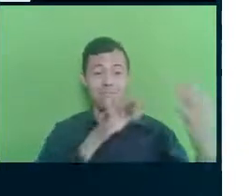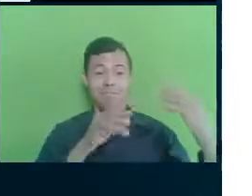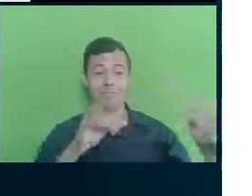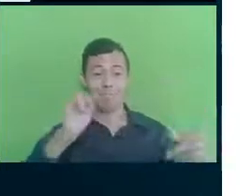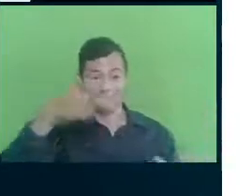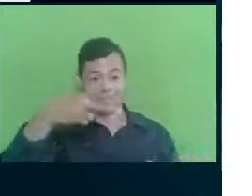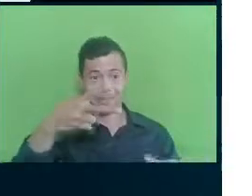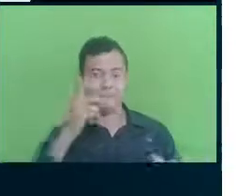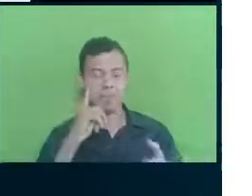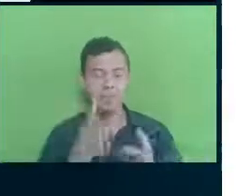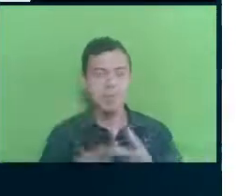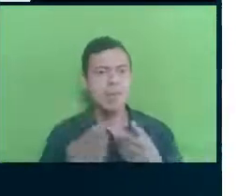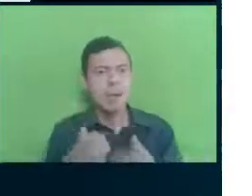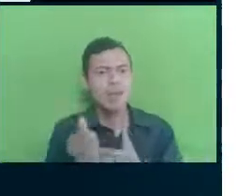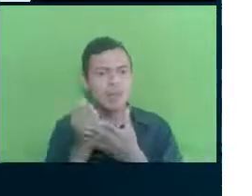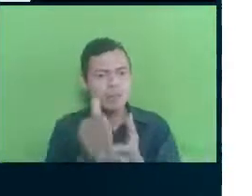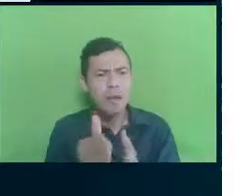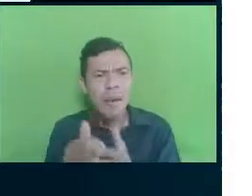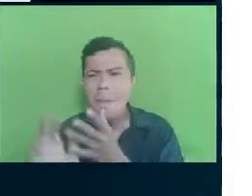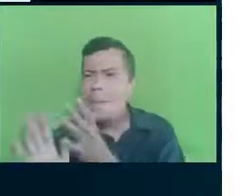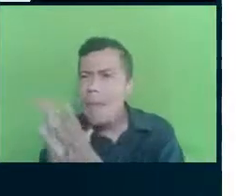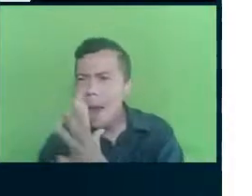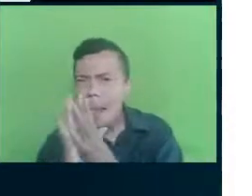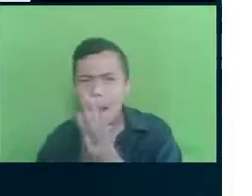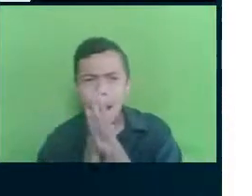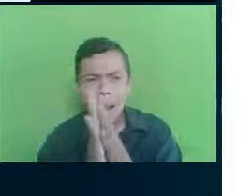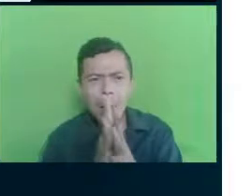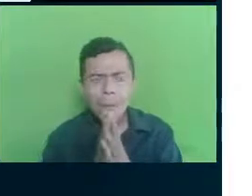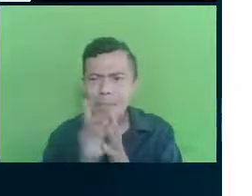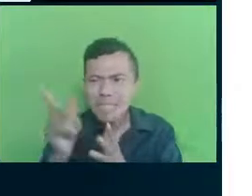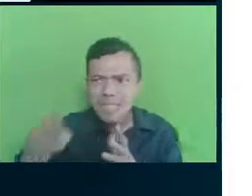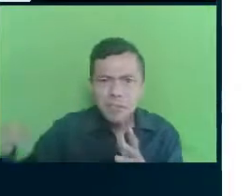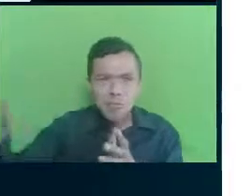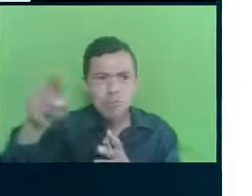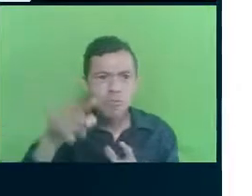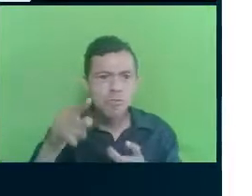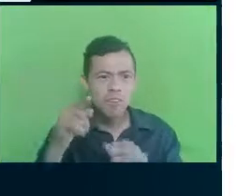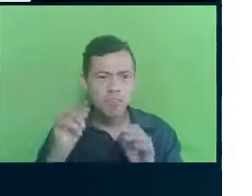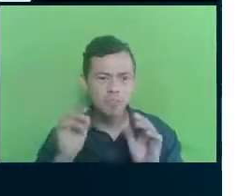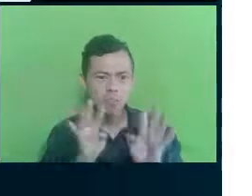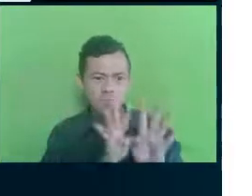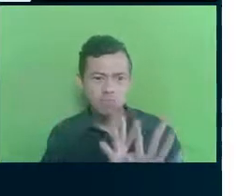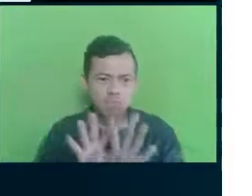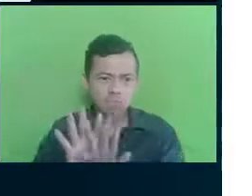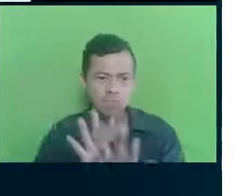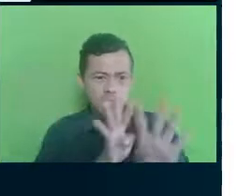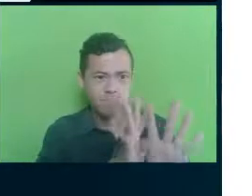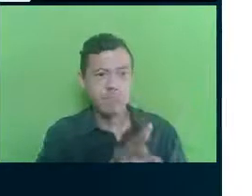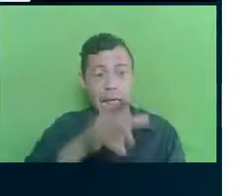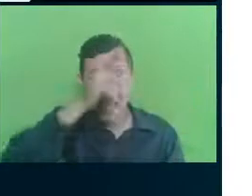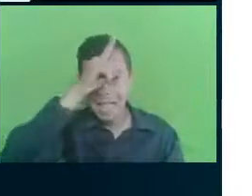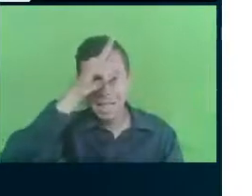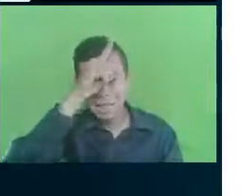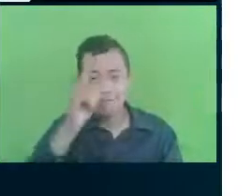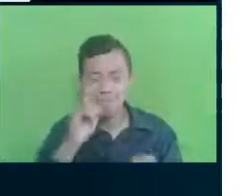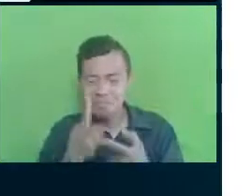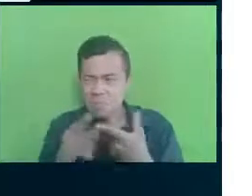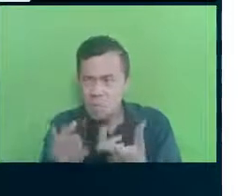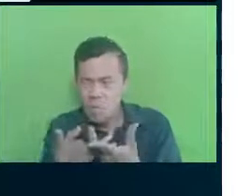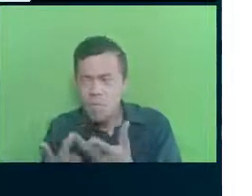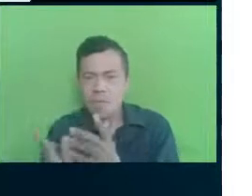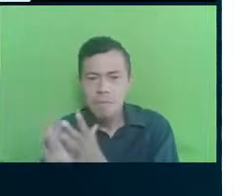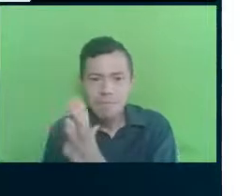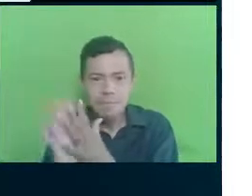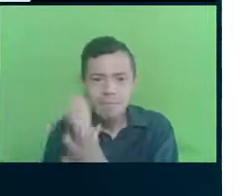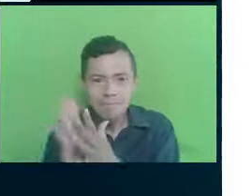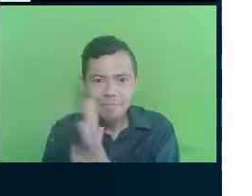poder decodificar los mensajes del ejército alemán y poder ver qué estaban haciendo. ¿Cuál era la entrada? El